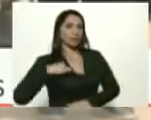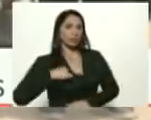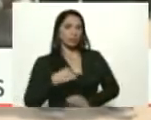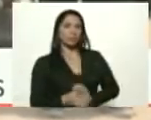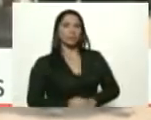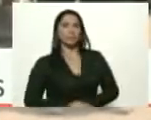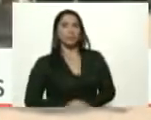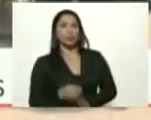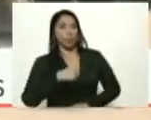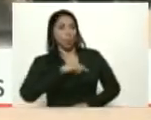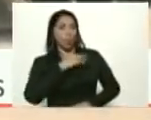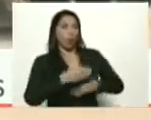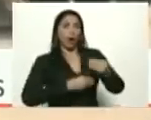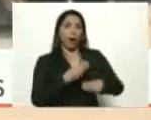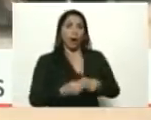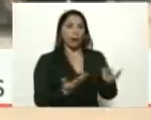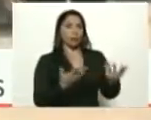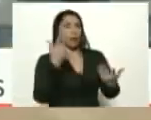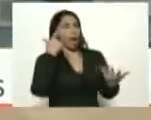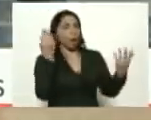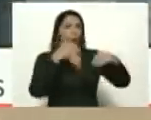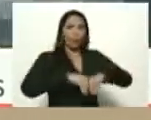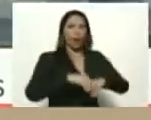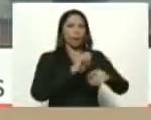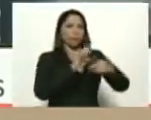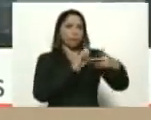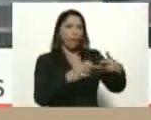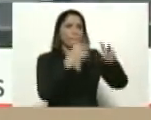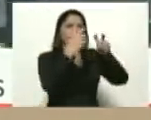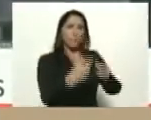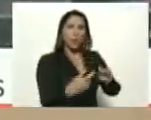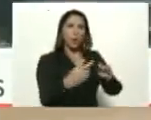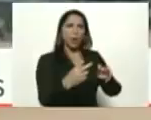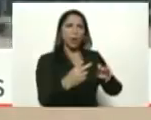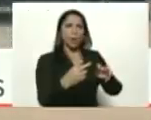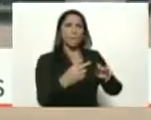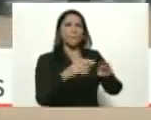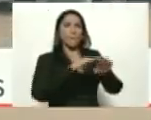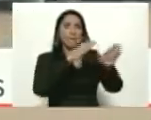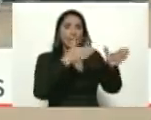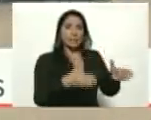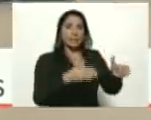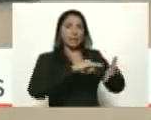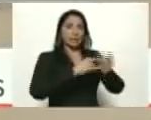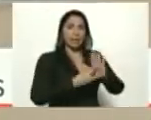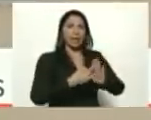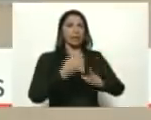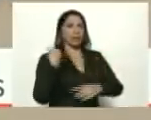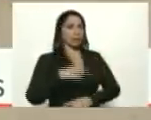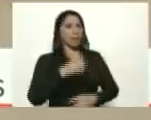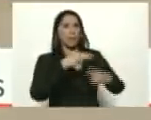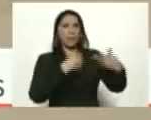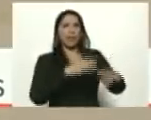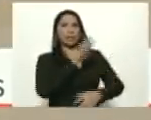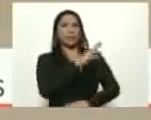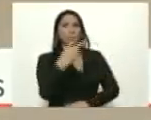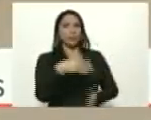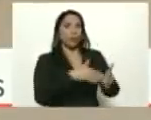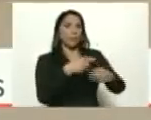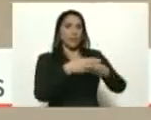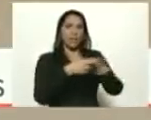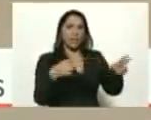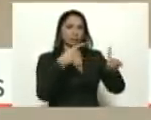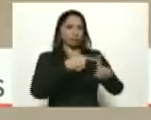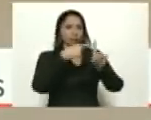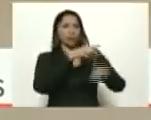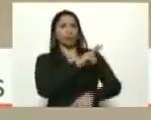hemos hecho alianzas estratégicas, sentados en las mesas técnicas, ya tenemos insumos para 52.000 hectáreas. Suman